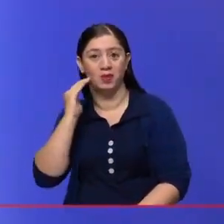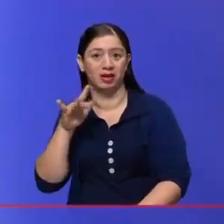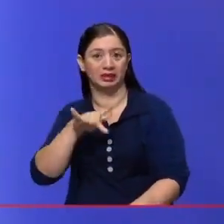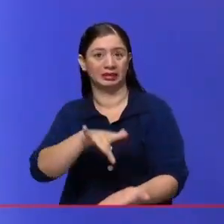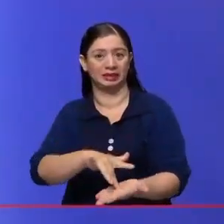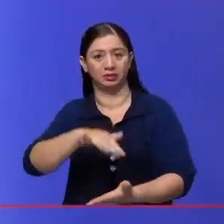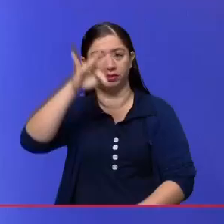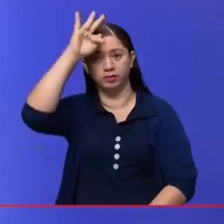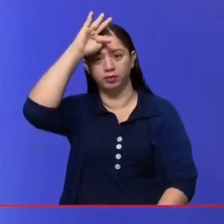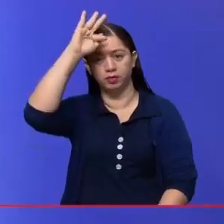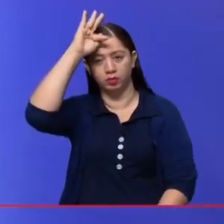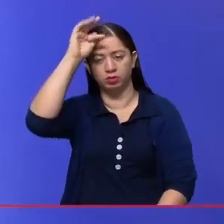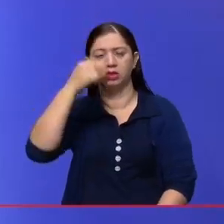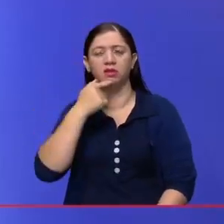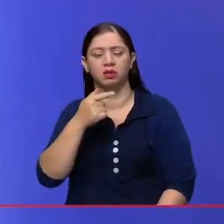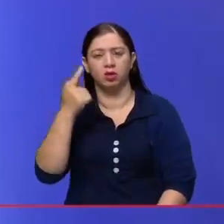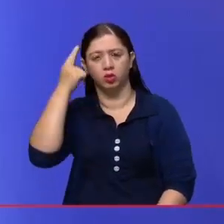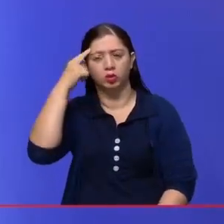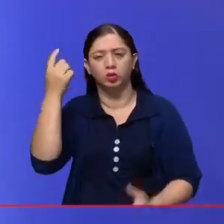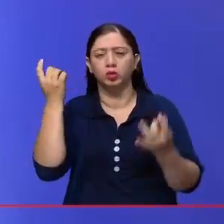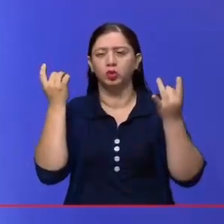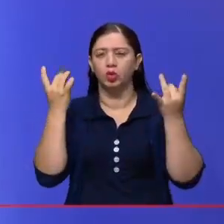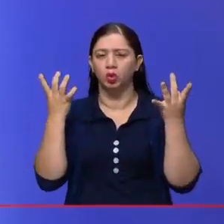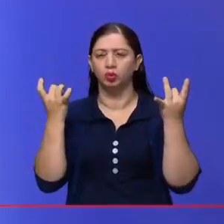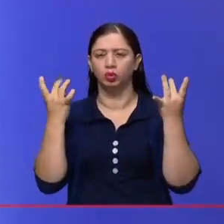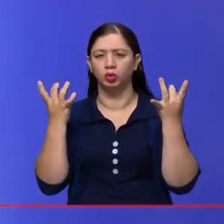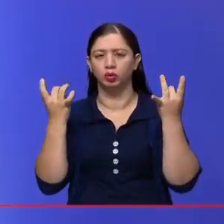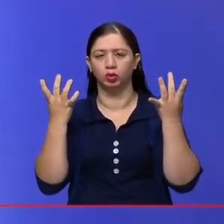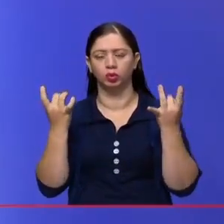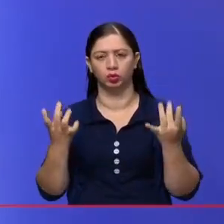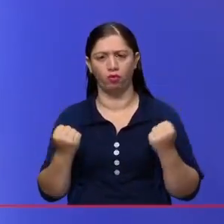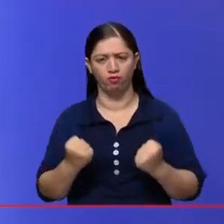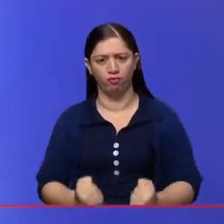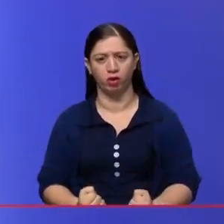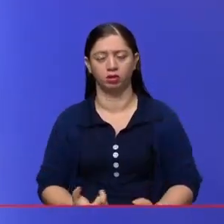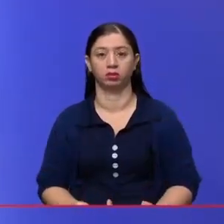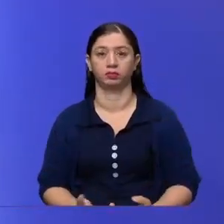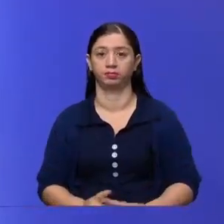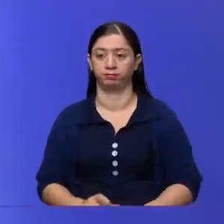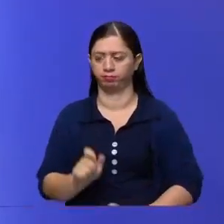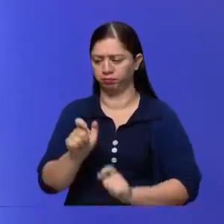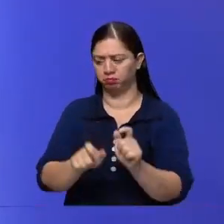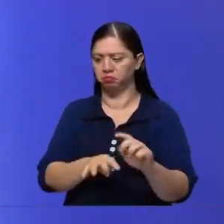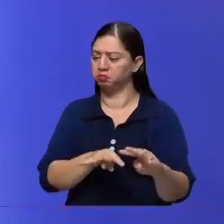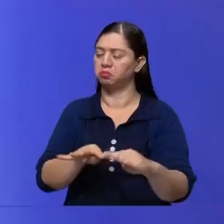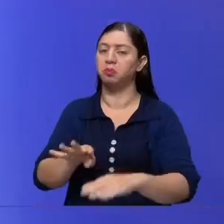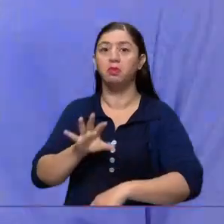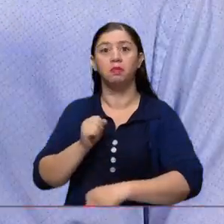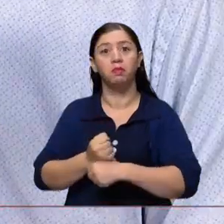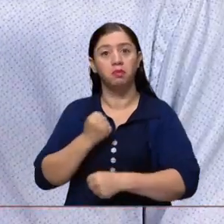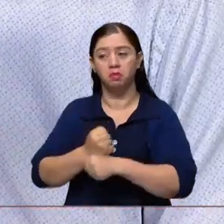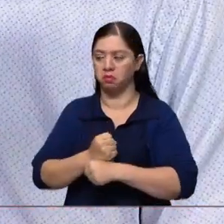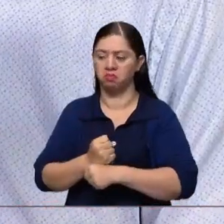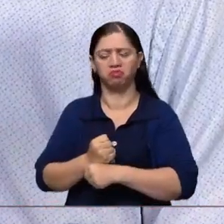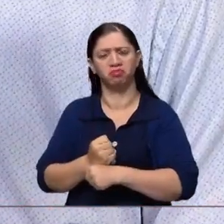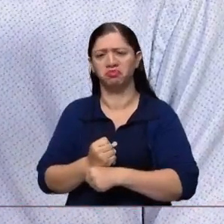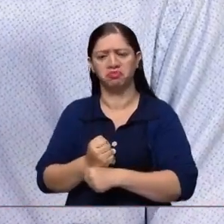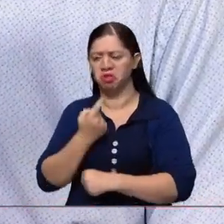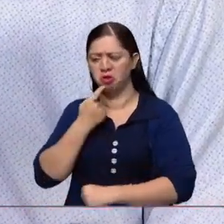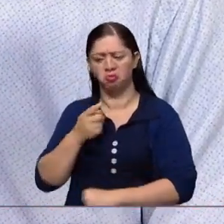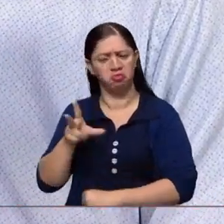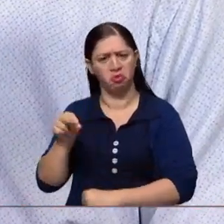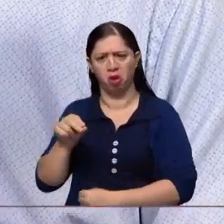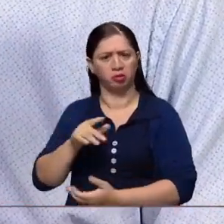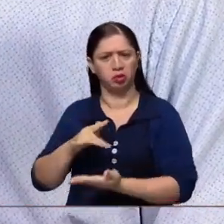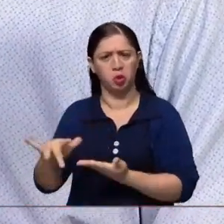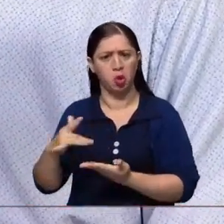centro asistencial refiriendo un fuerte dolor de cabeza. Gigi, el personal de este centro asistencial no asumió como una urgencia